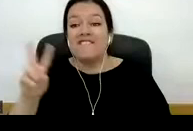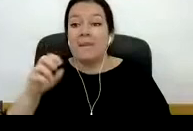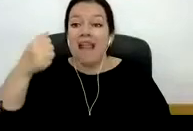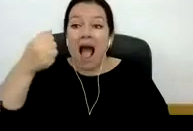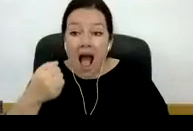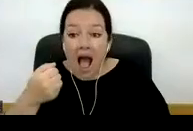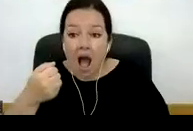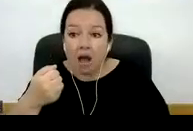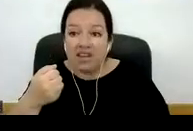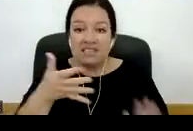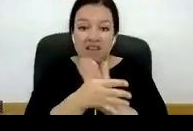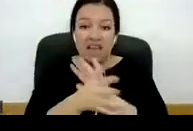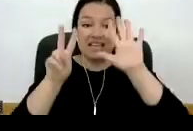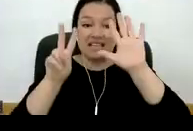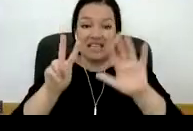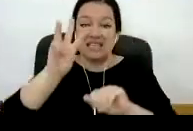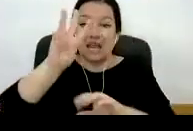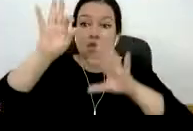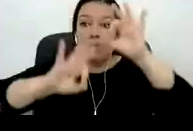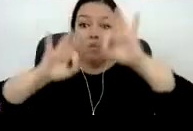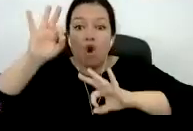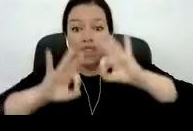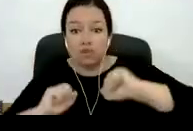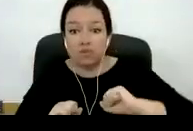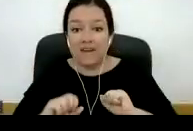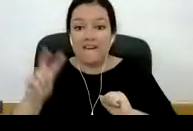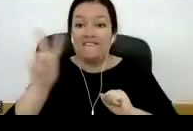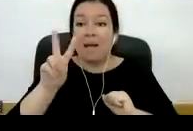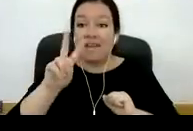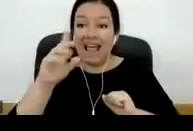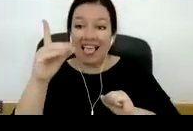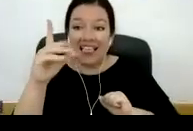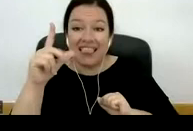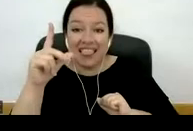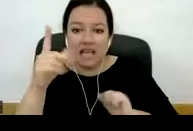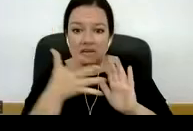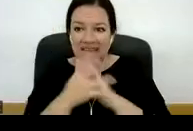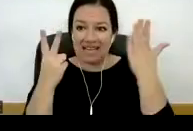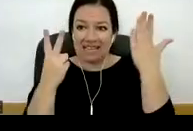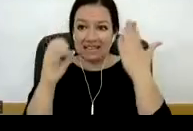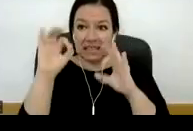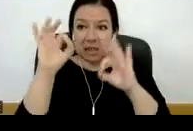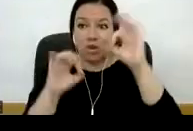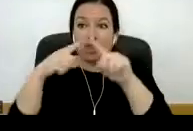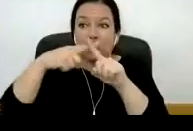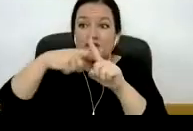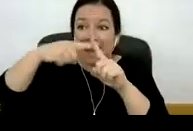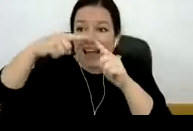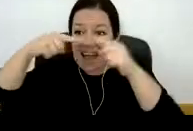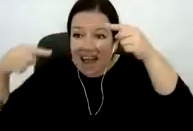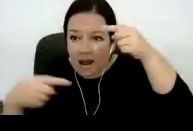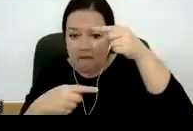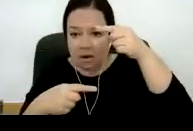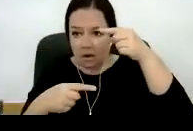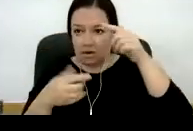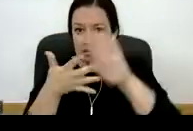antioxidante, hasta en un 73%. De vitamina D hasta en un 70%. Esto es una barbaridad. Que además,